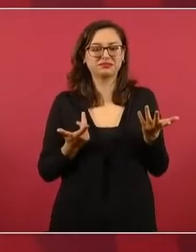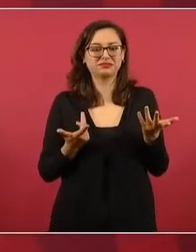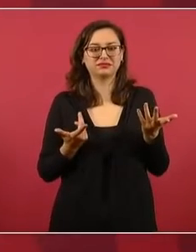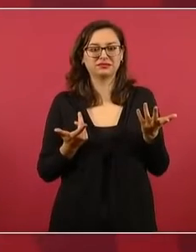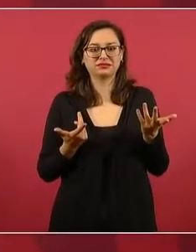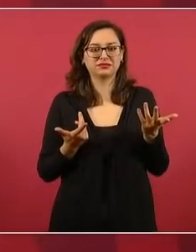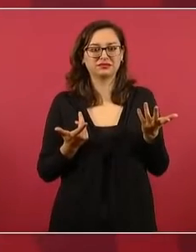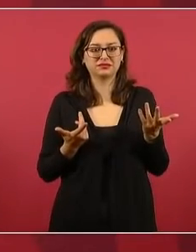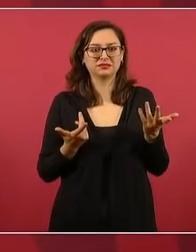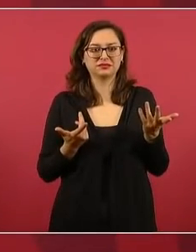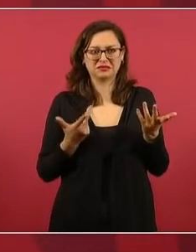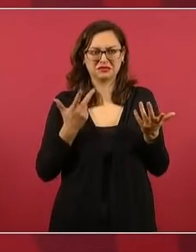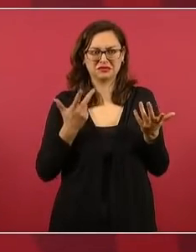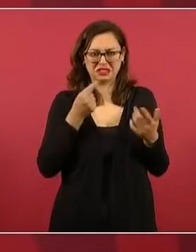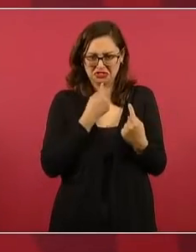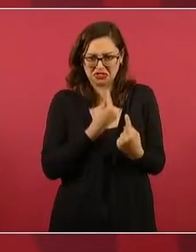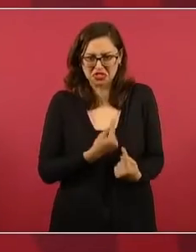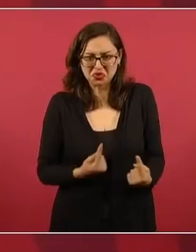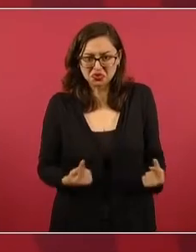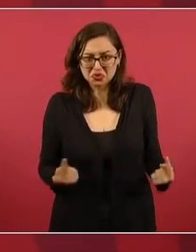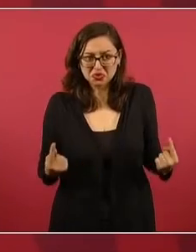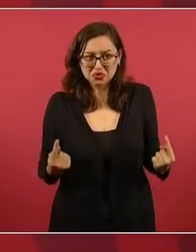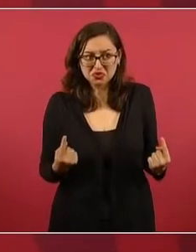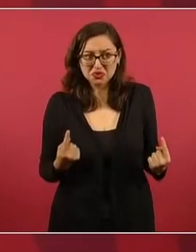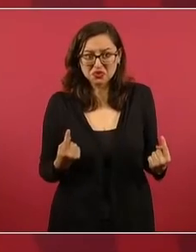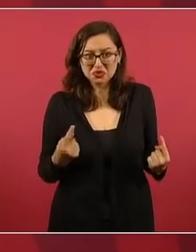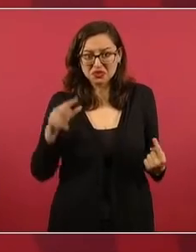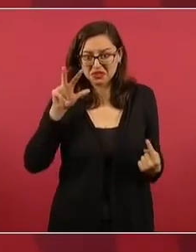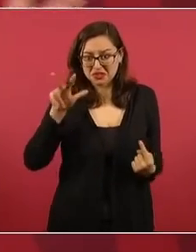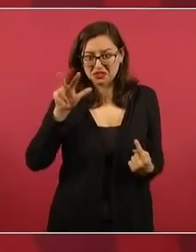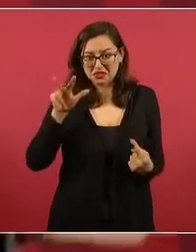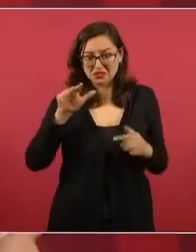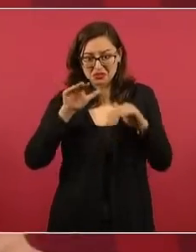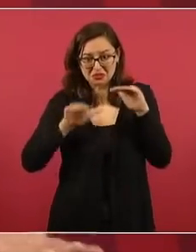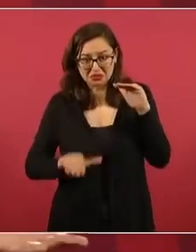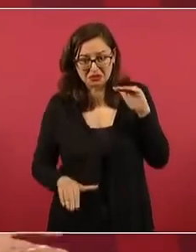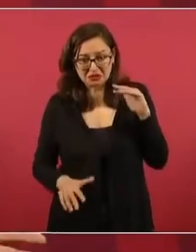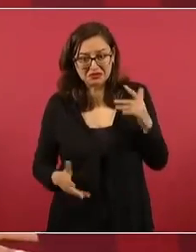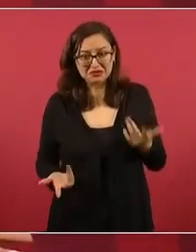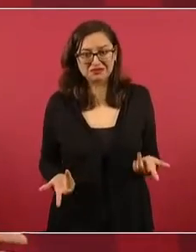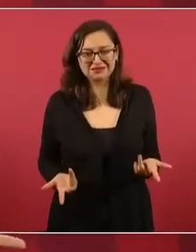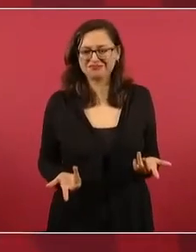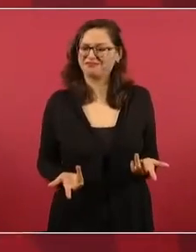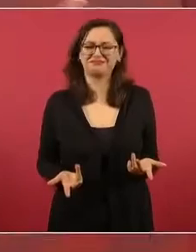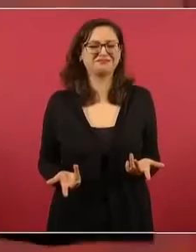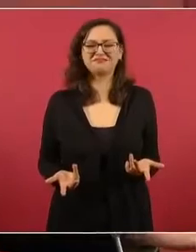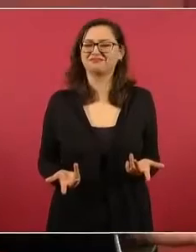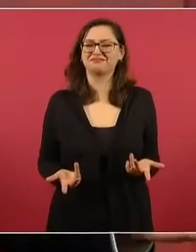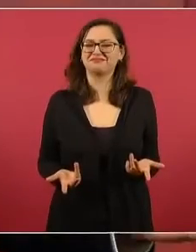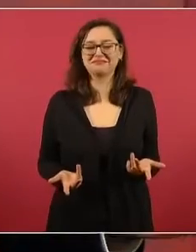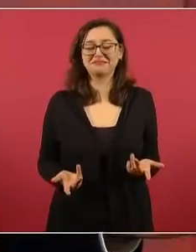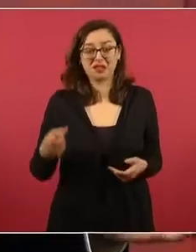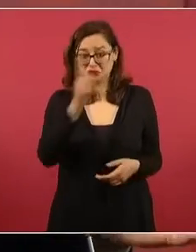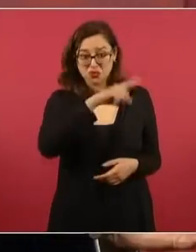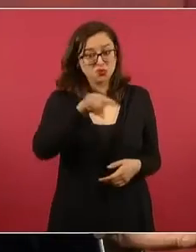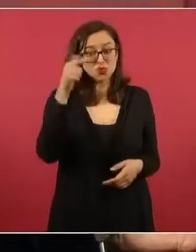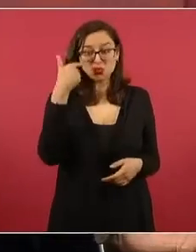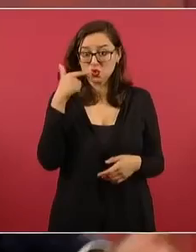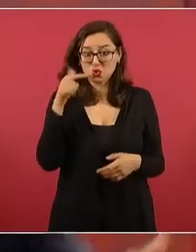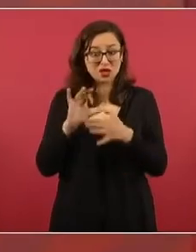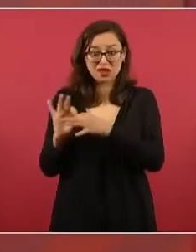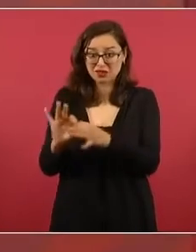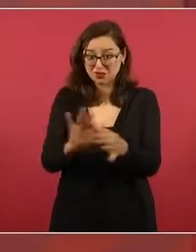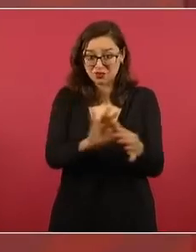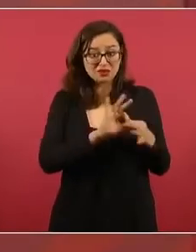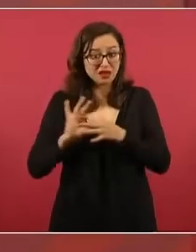pues no son menores de edad. ¿Cómo no van a querer que haya fraternidad?